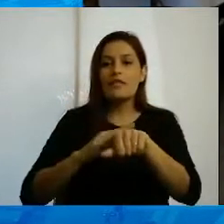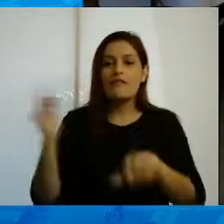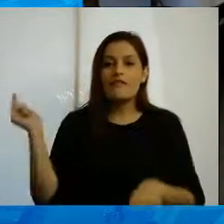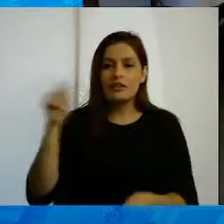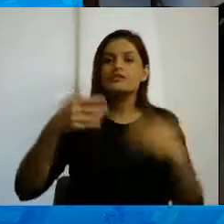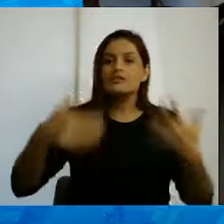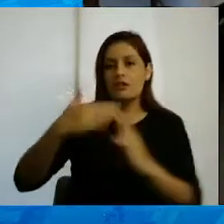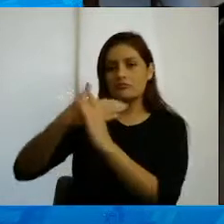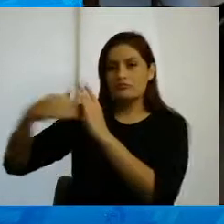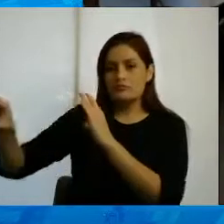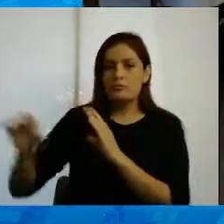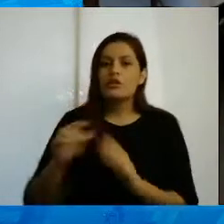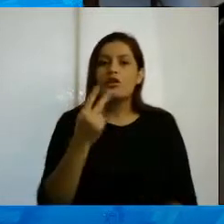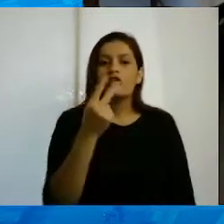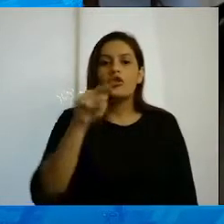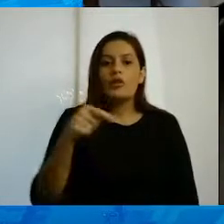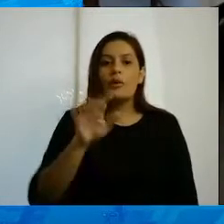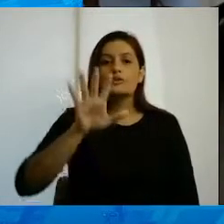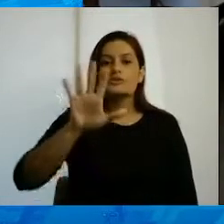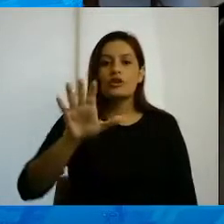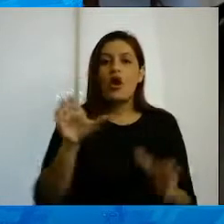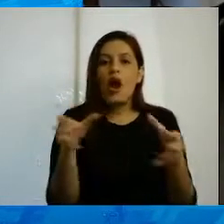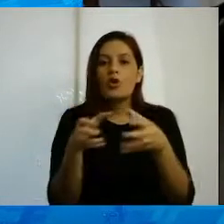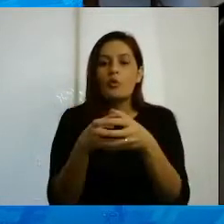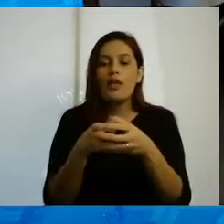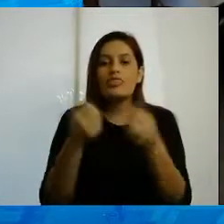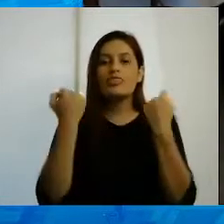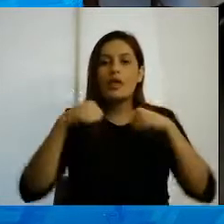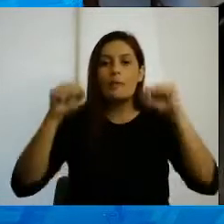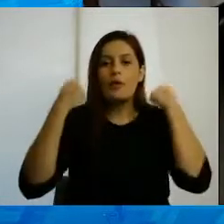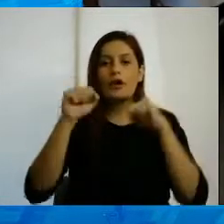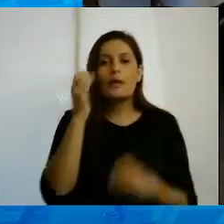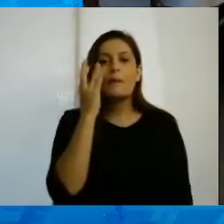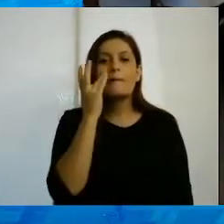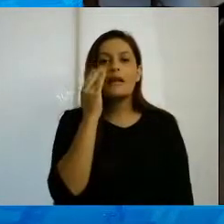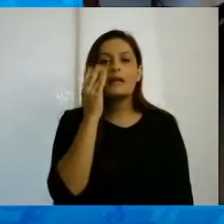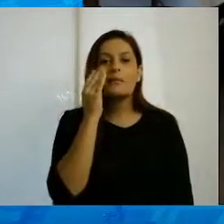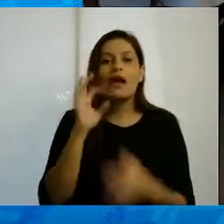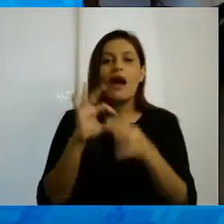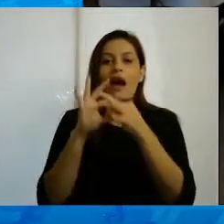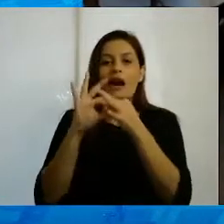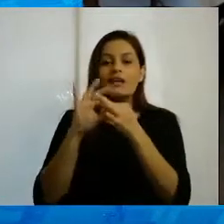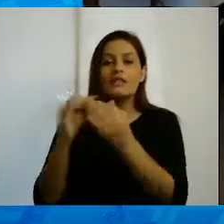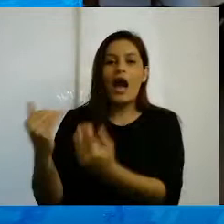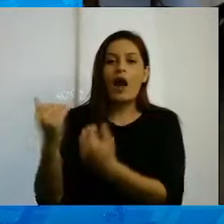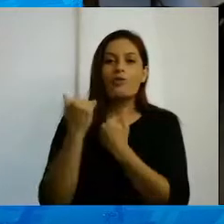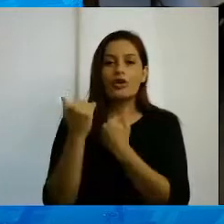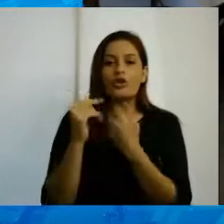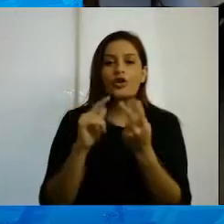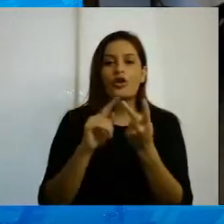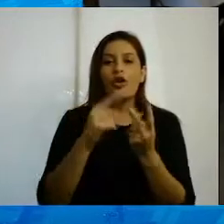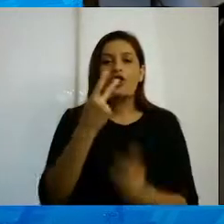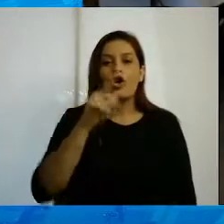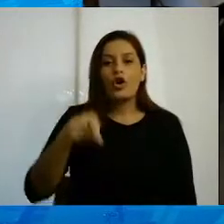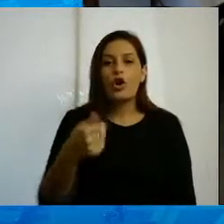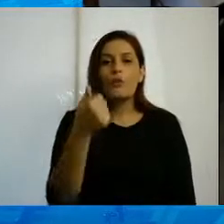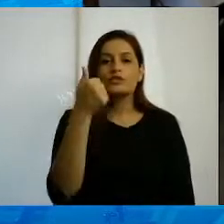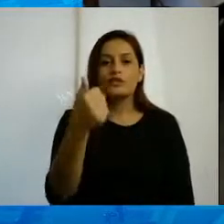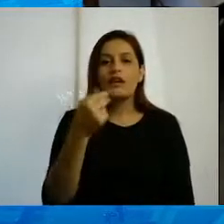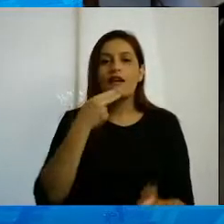gabinete. 2.5, carta de la Agrupación Deportes Melipilla, en los últimos tiempos, agradeciendo por apoyo a beneficio, enviado a